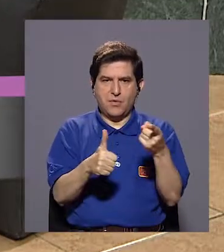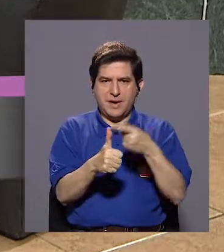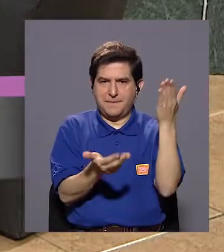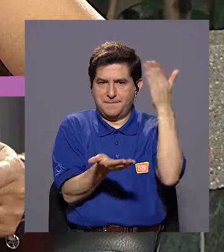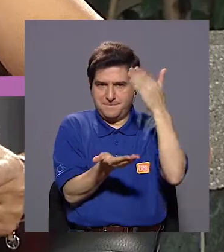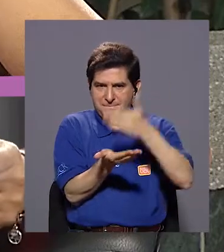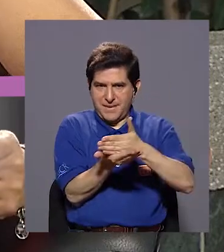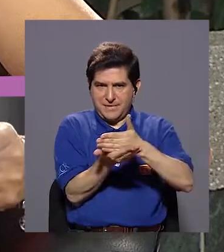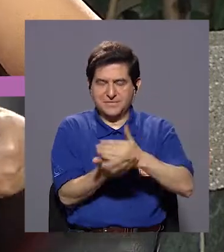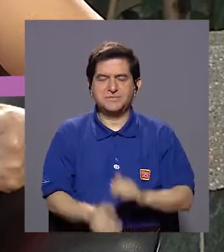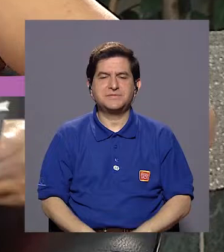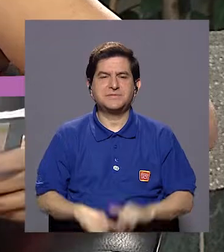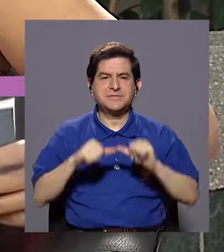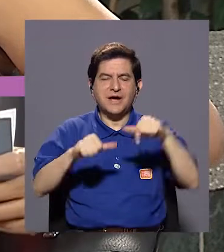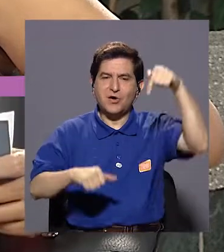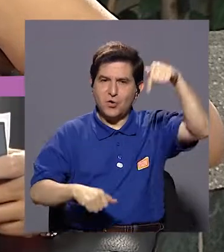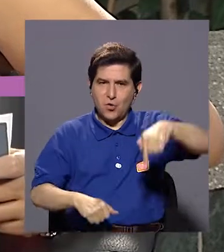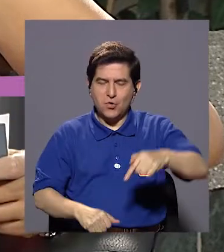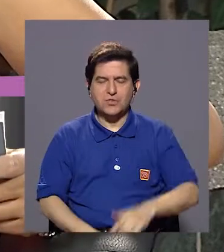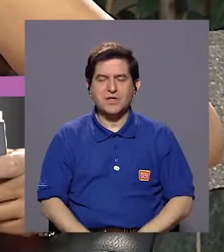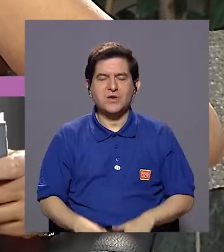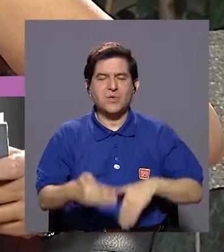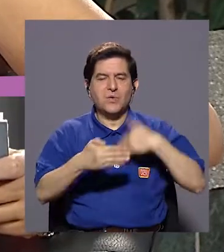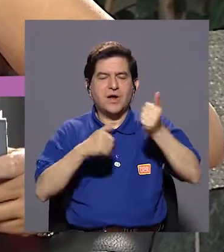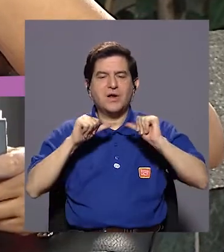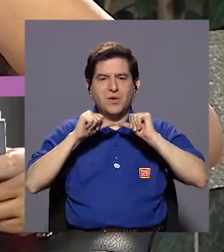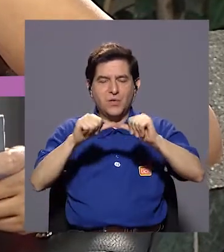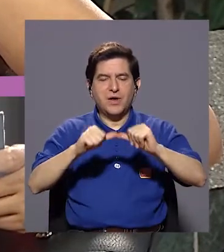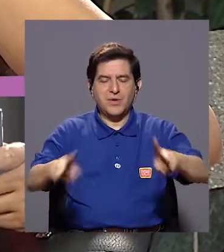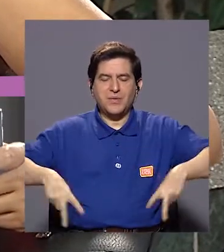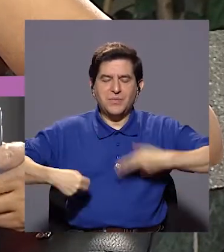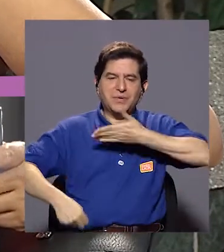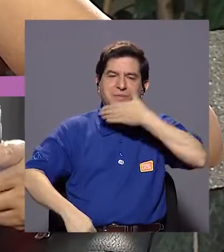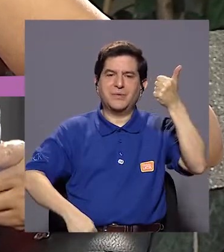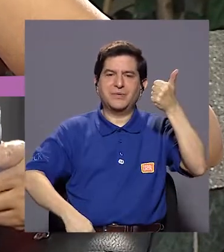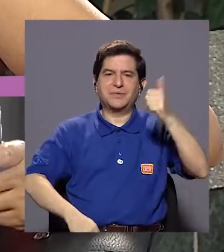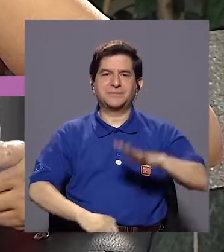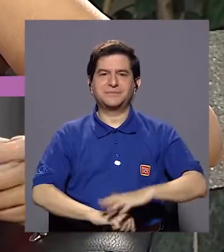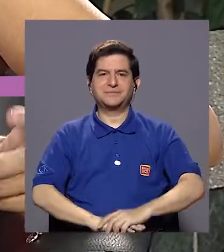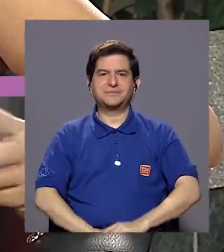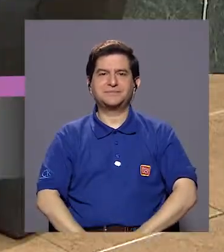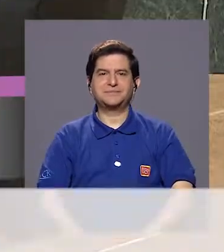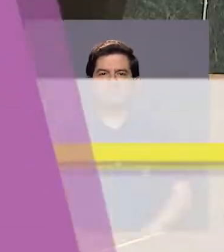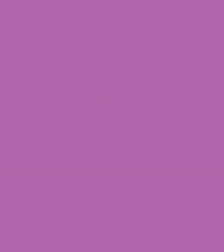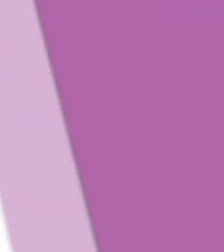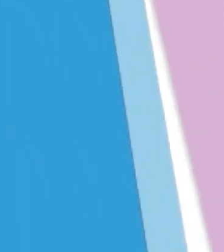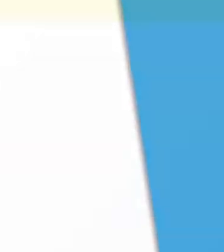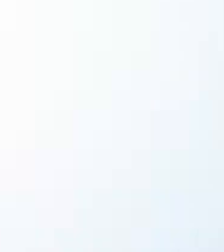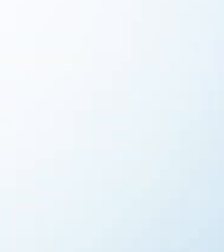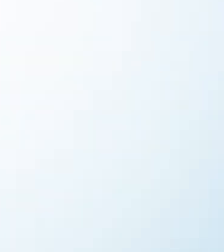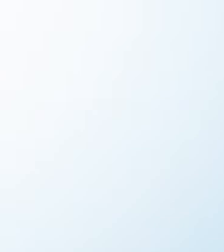una primera pausa. Quédese con nosotros y ya regresamos con más de Vivir Mejor.